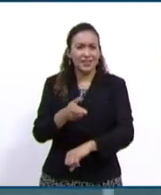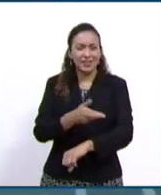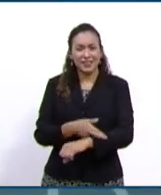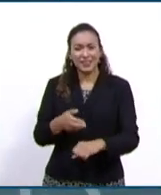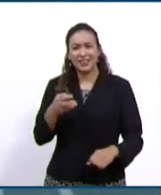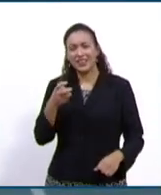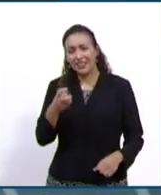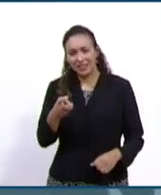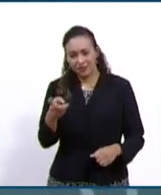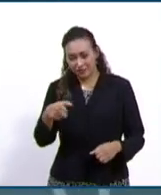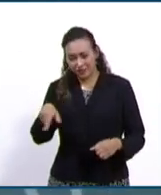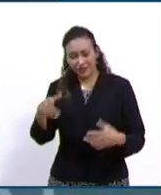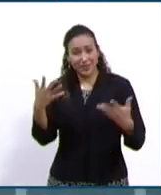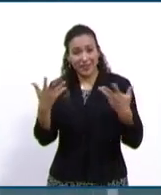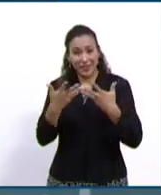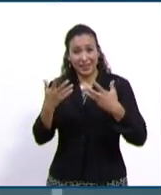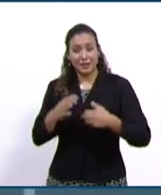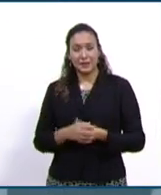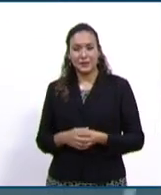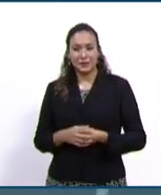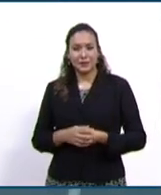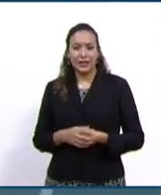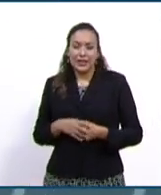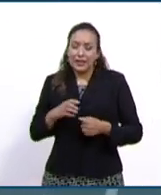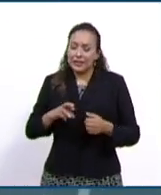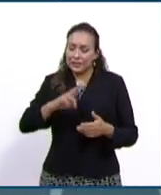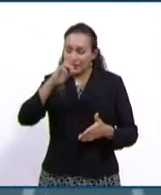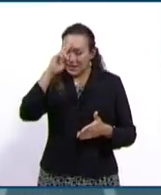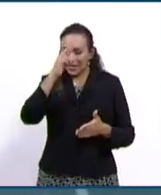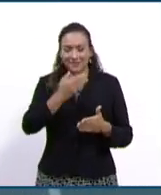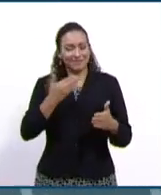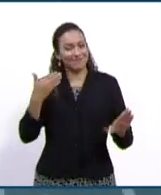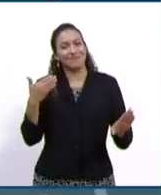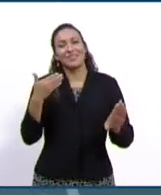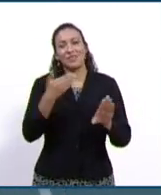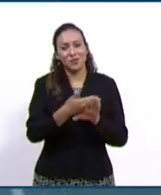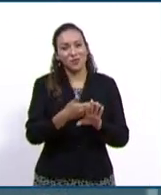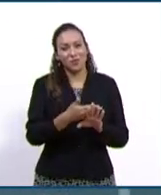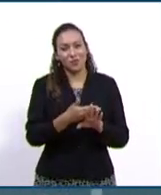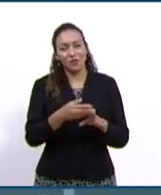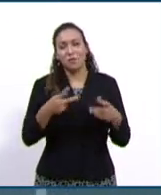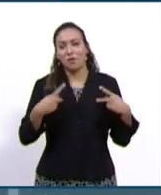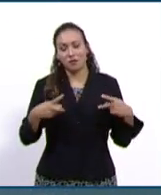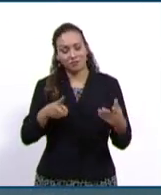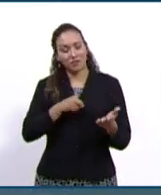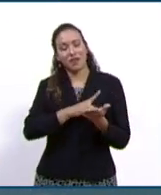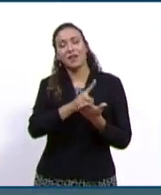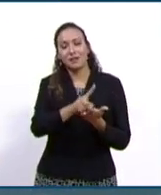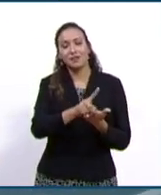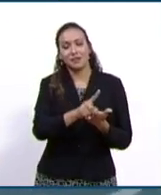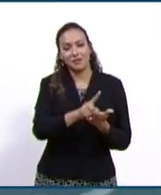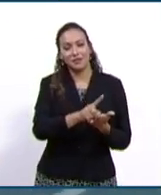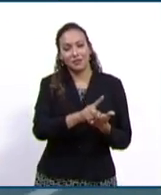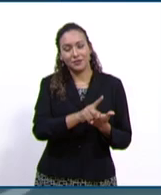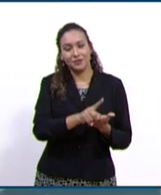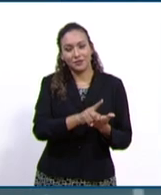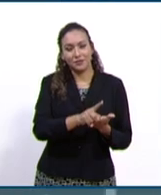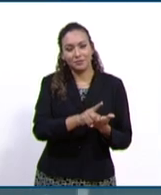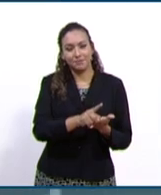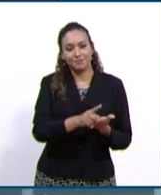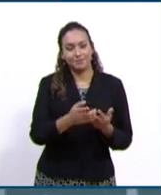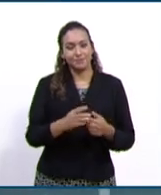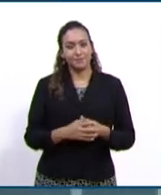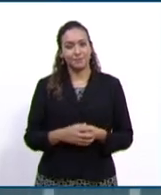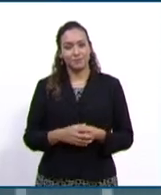Esos actos violan el derecho humano, ¿sí?,